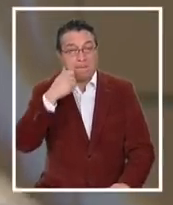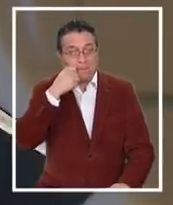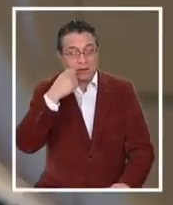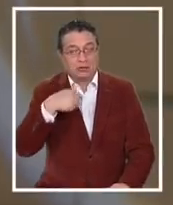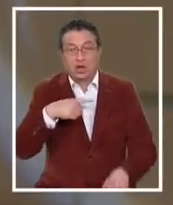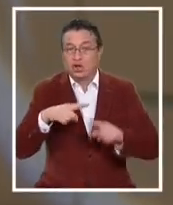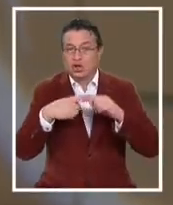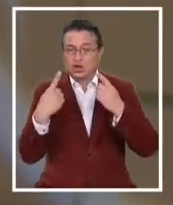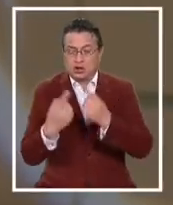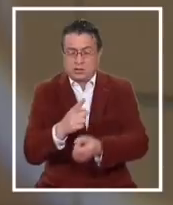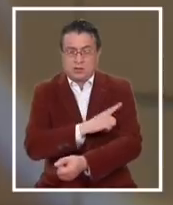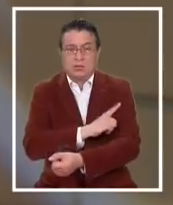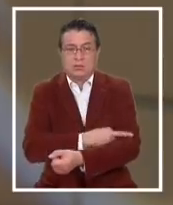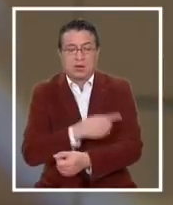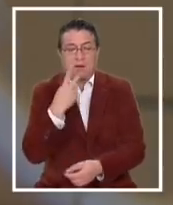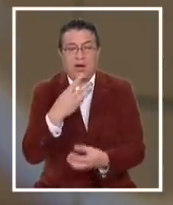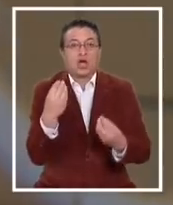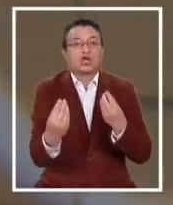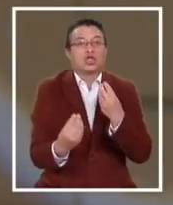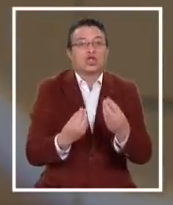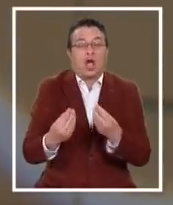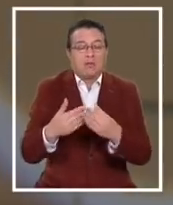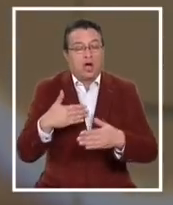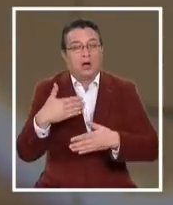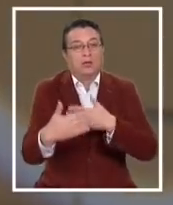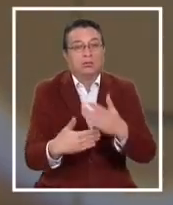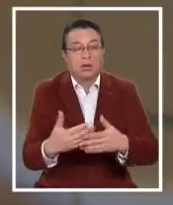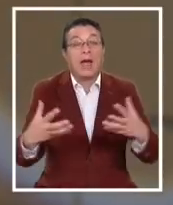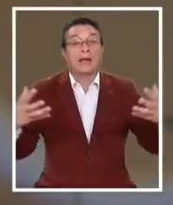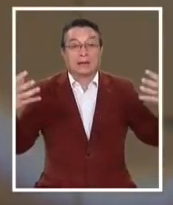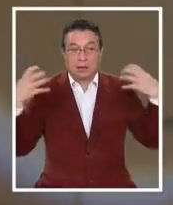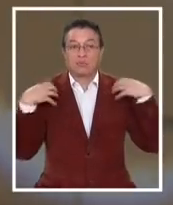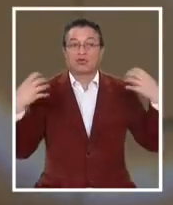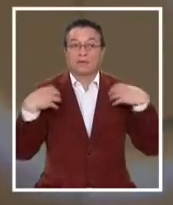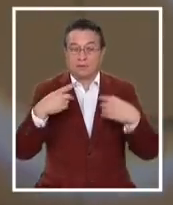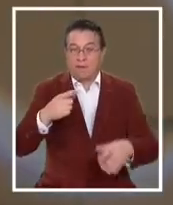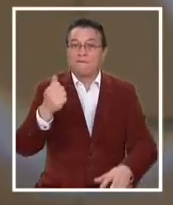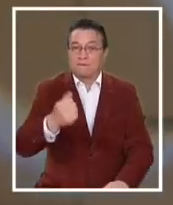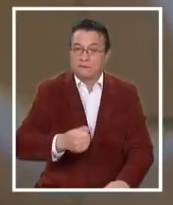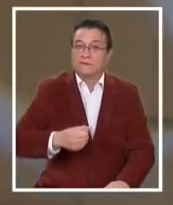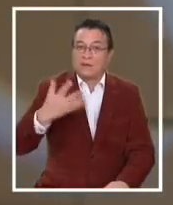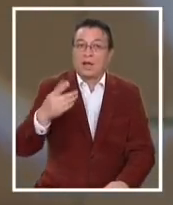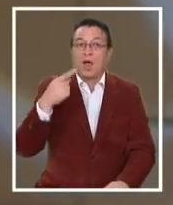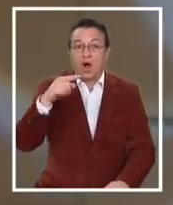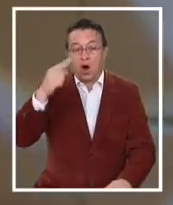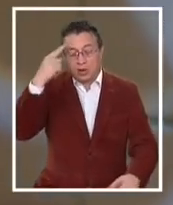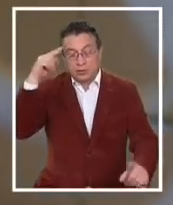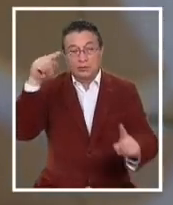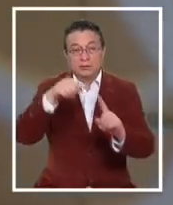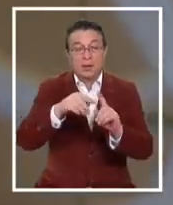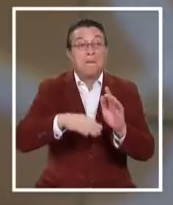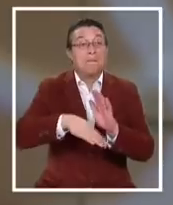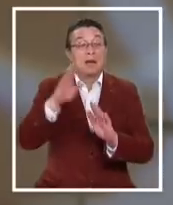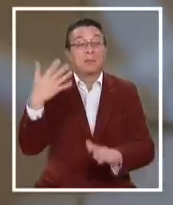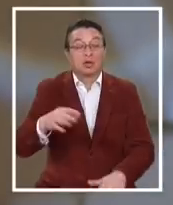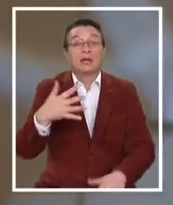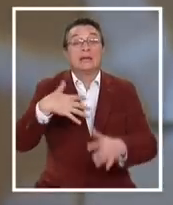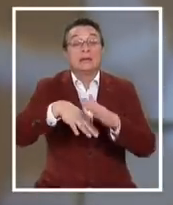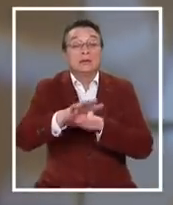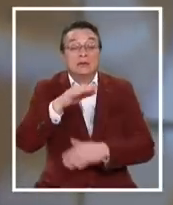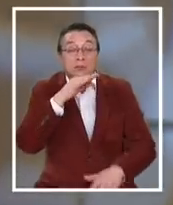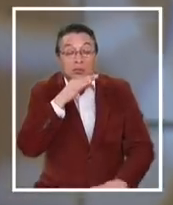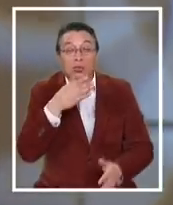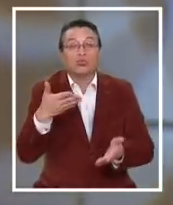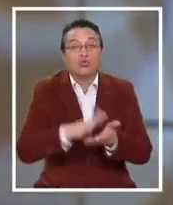energías deben estar puestas en cómo salimos adelante. Las responsabilidades deben hacerse valer. Pero hoy día la prioridad es que está muriendo una persona cada 15